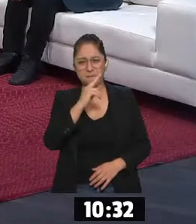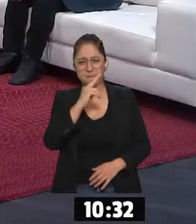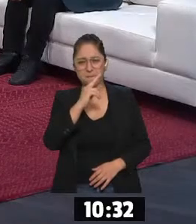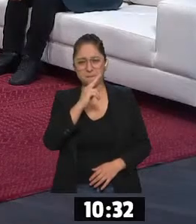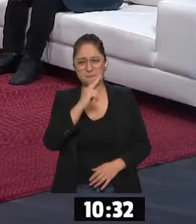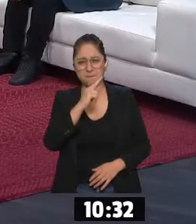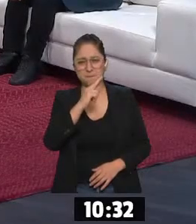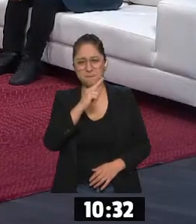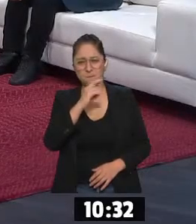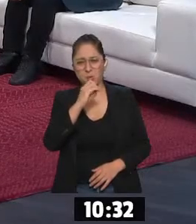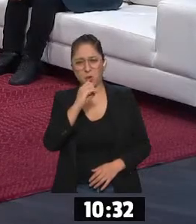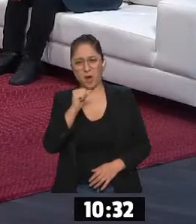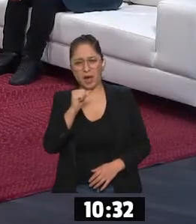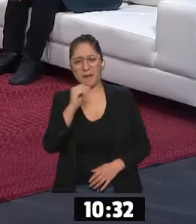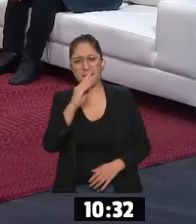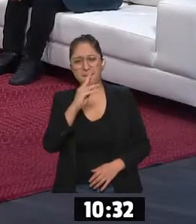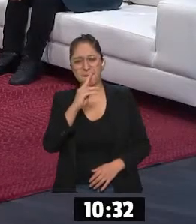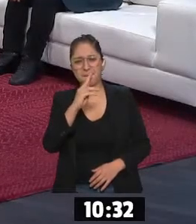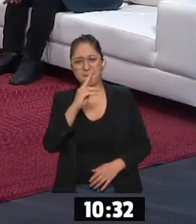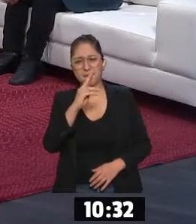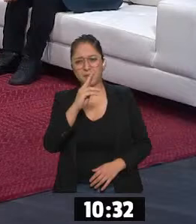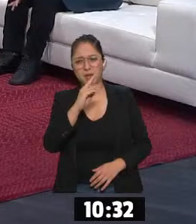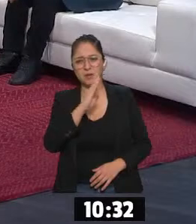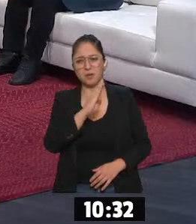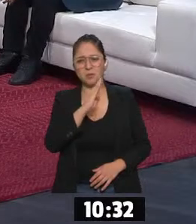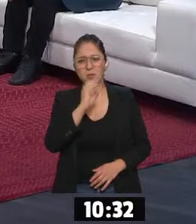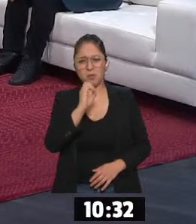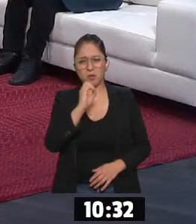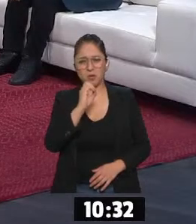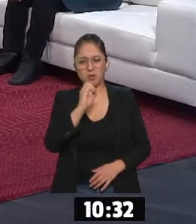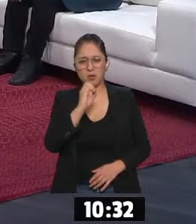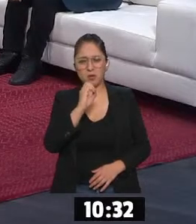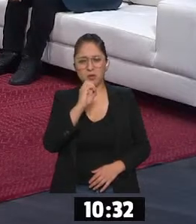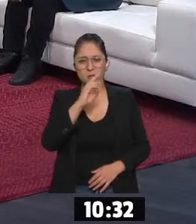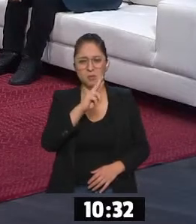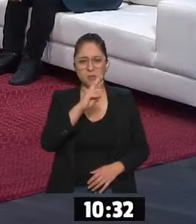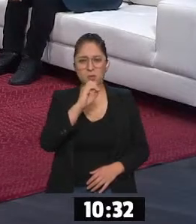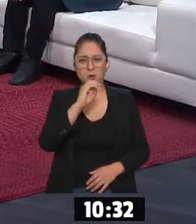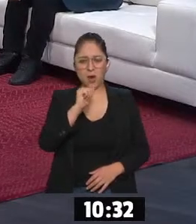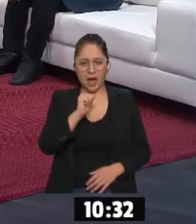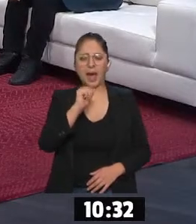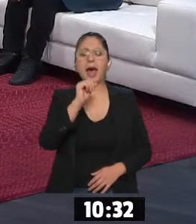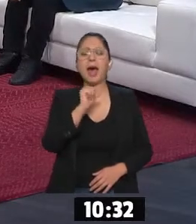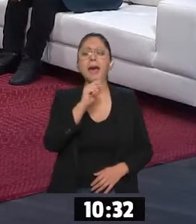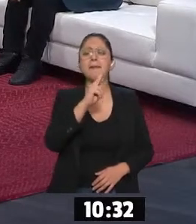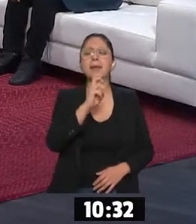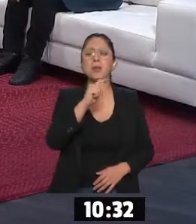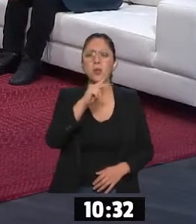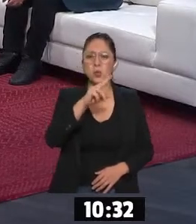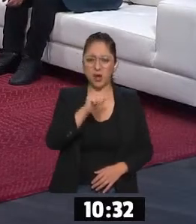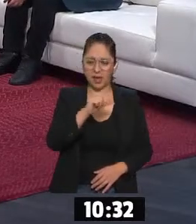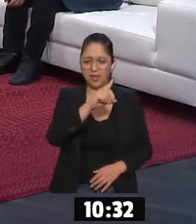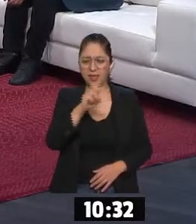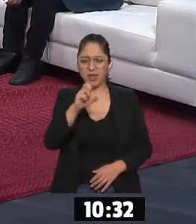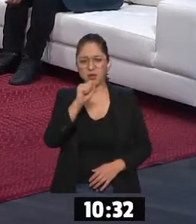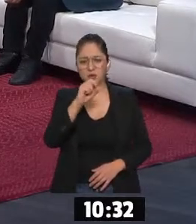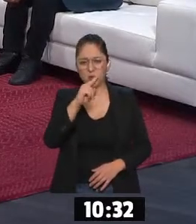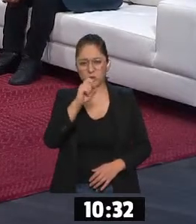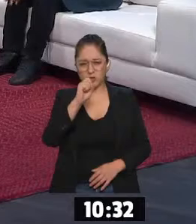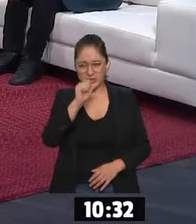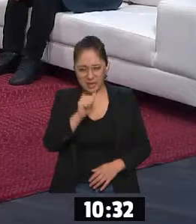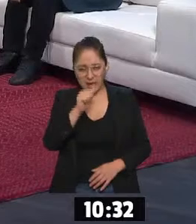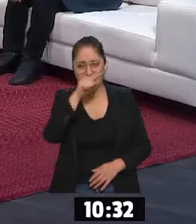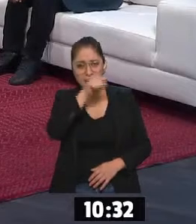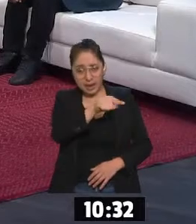Buenaventura. Boaventura es un portugués. De Sousa. Que es un teórico, pero ha bajado pues